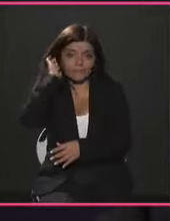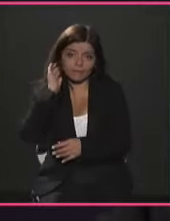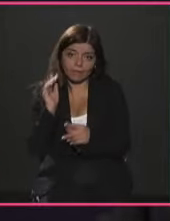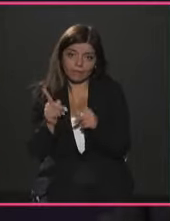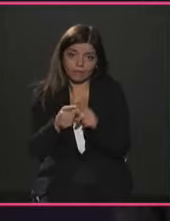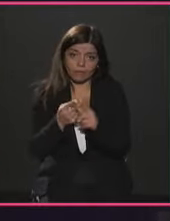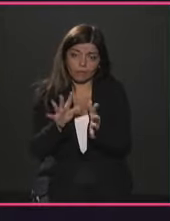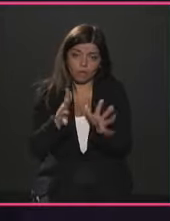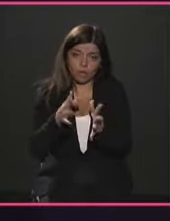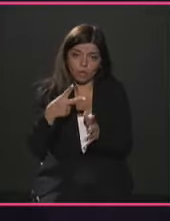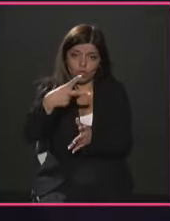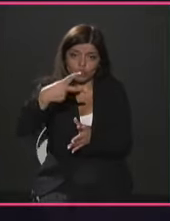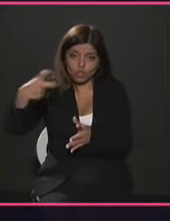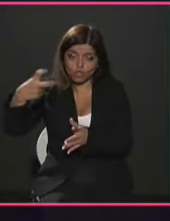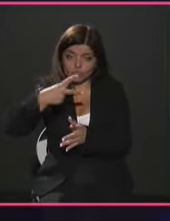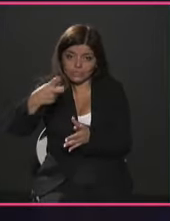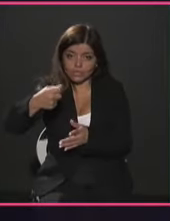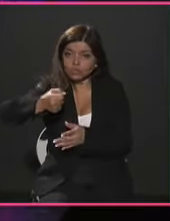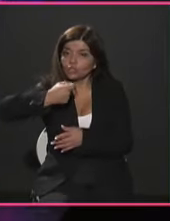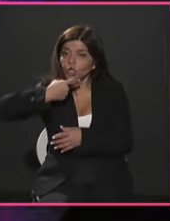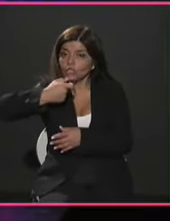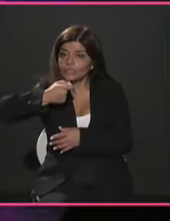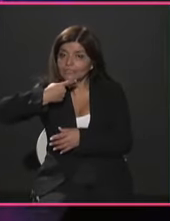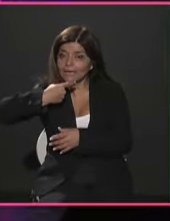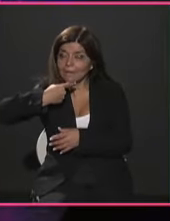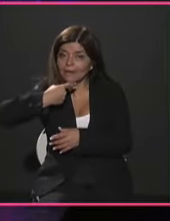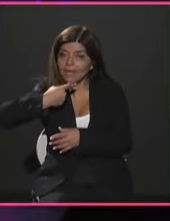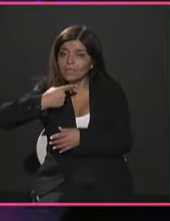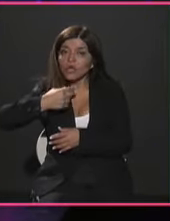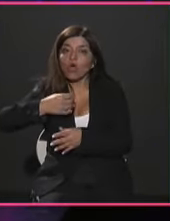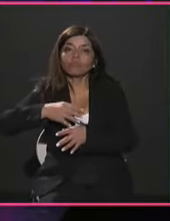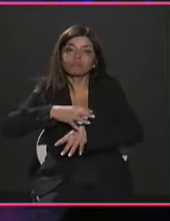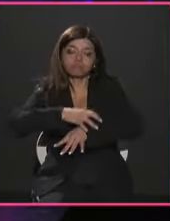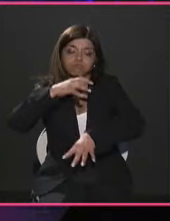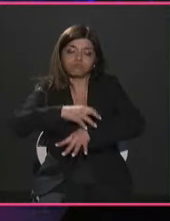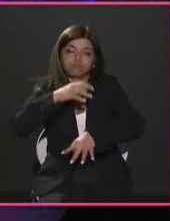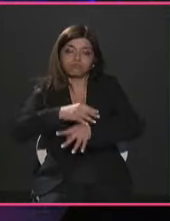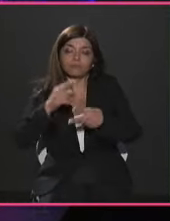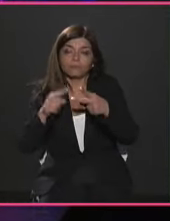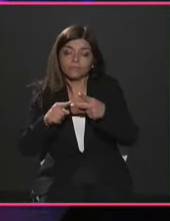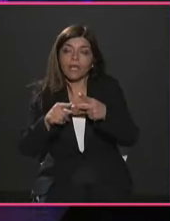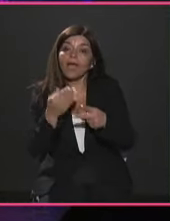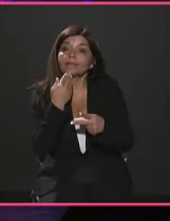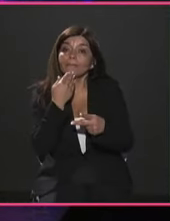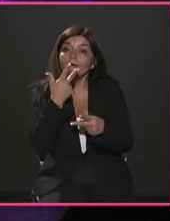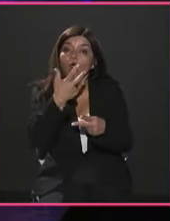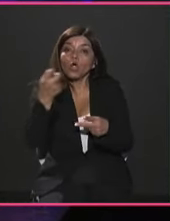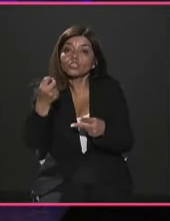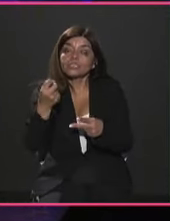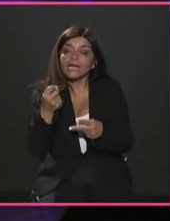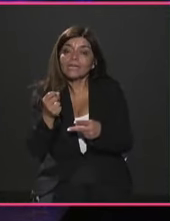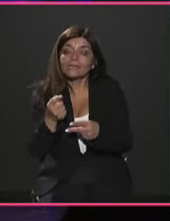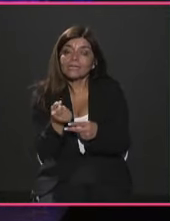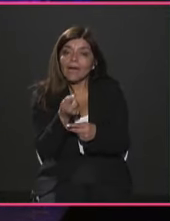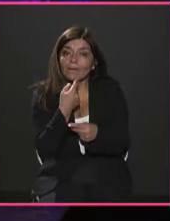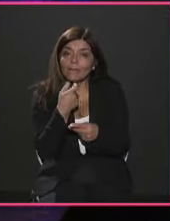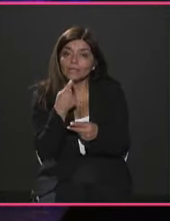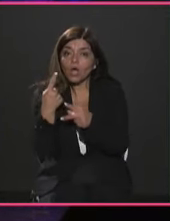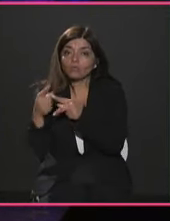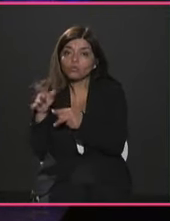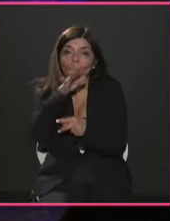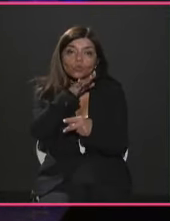alrededor de 200 compuestos 200 fármacos eh con actividad antibiótica También tenemos alrededor de 80 compuestos que son usados de diferentes